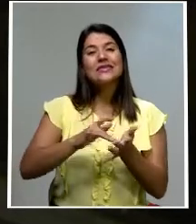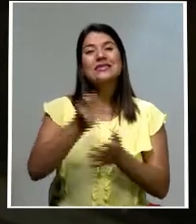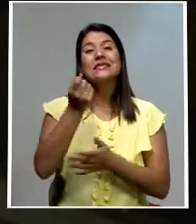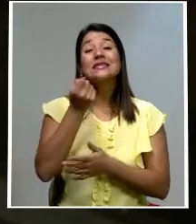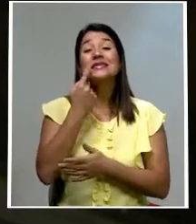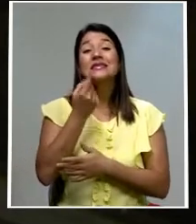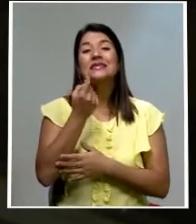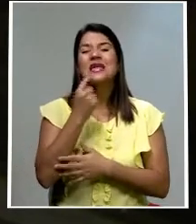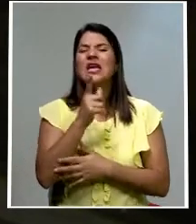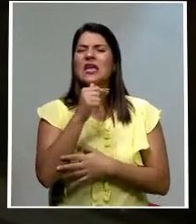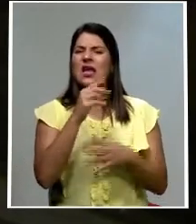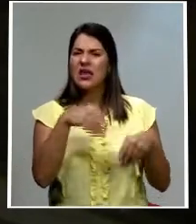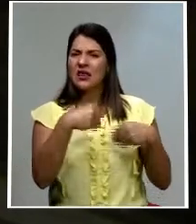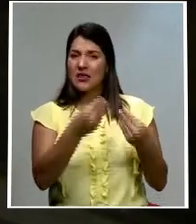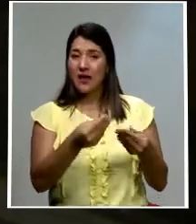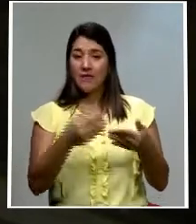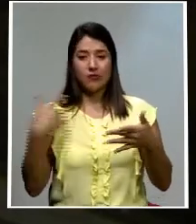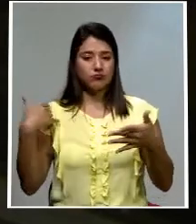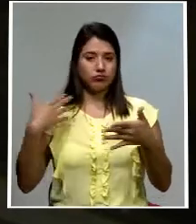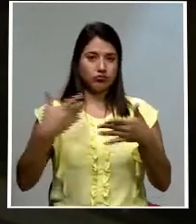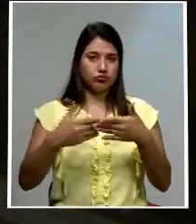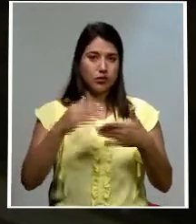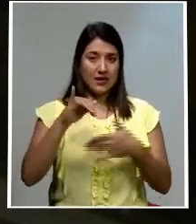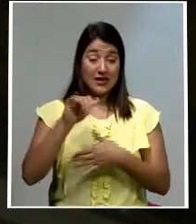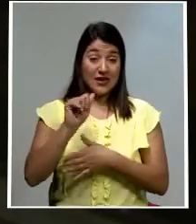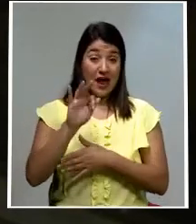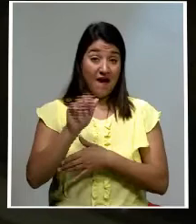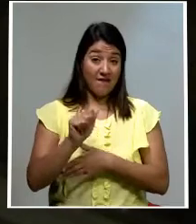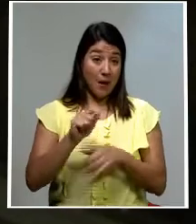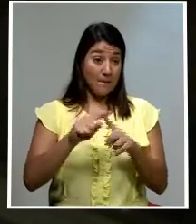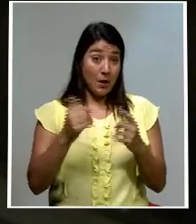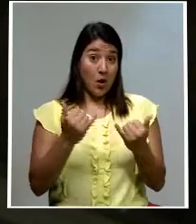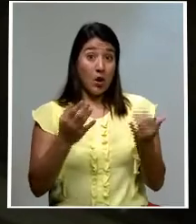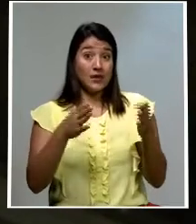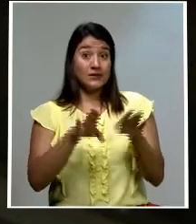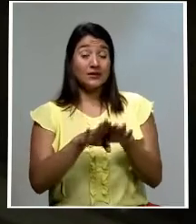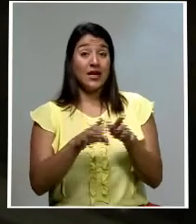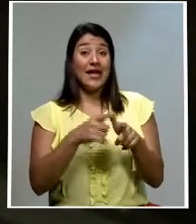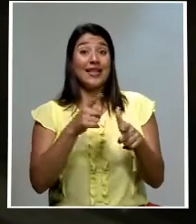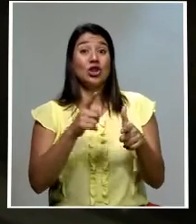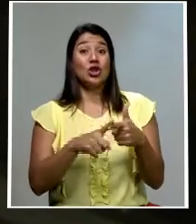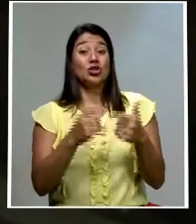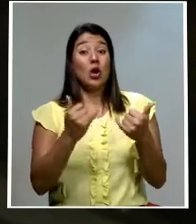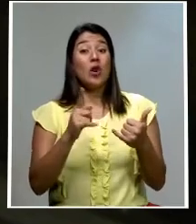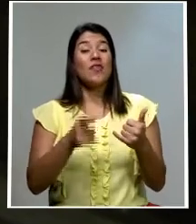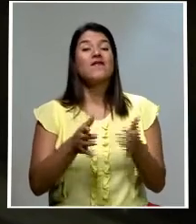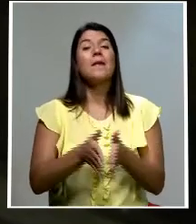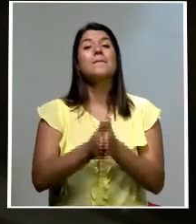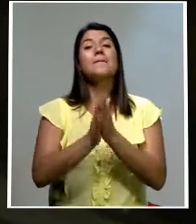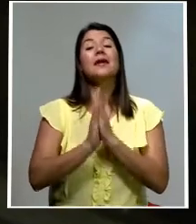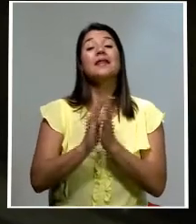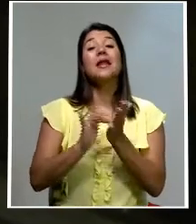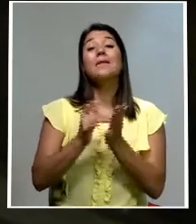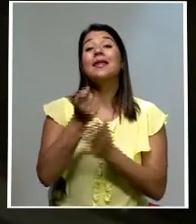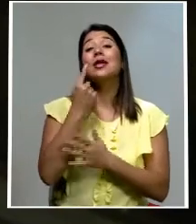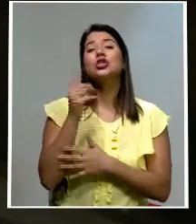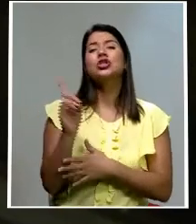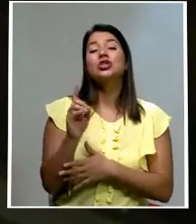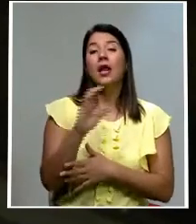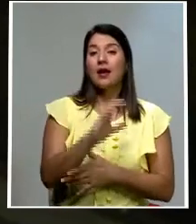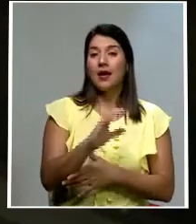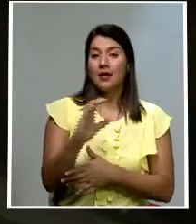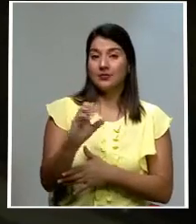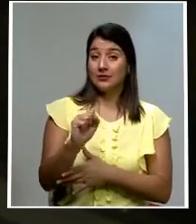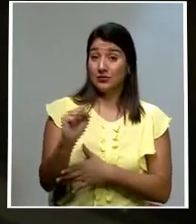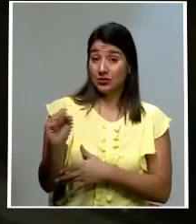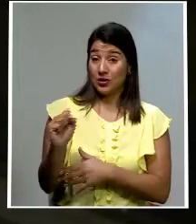por el instituto. Ahora con estos cierres, estas personas tendrán que solicitar estos medicamentos a la Caja de Seguro Social. Sin